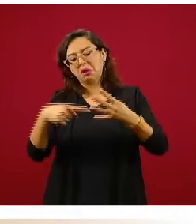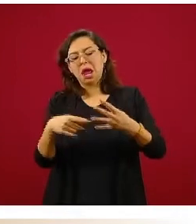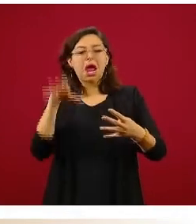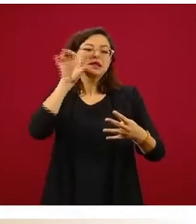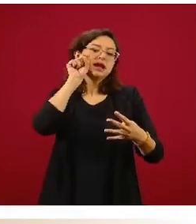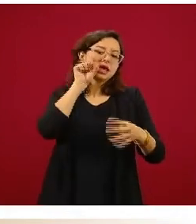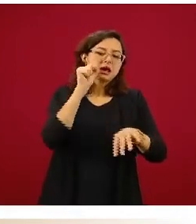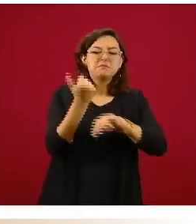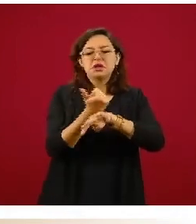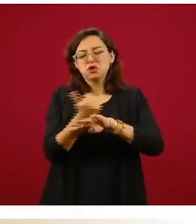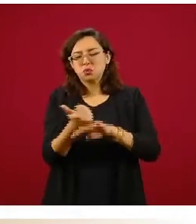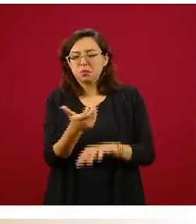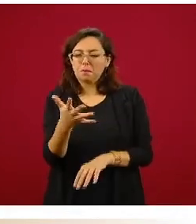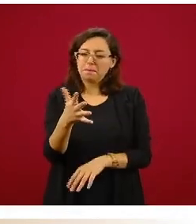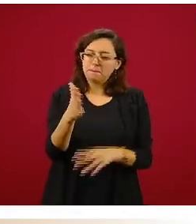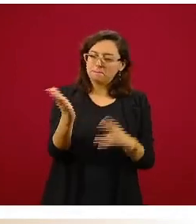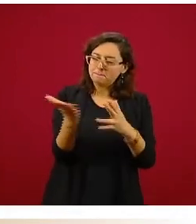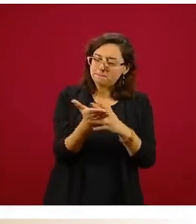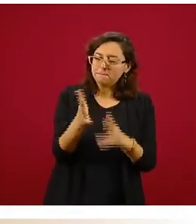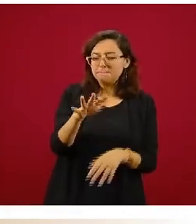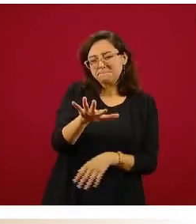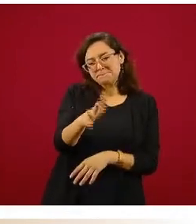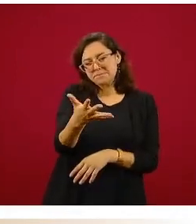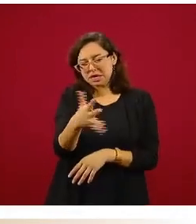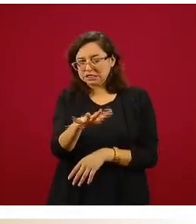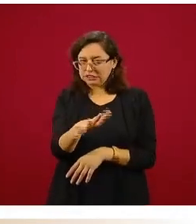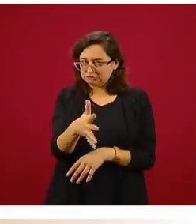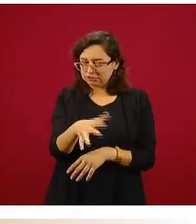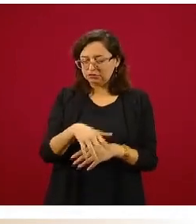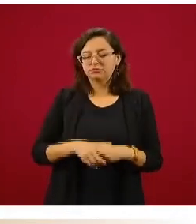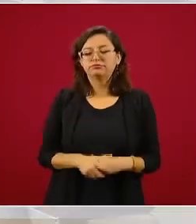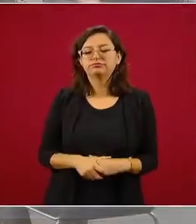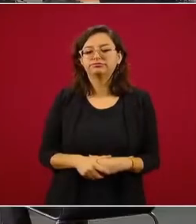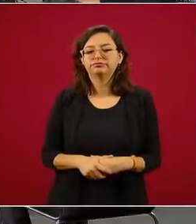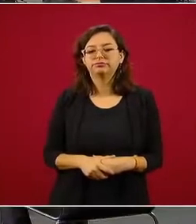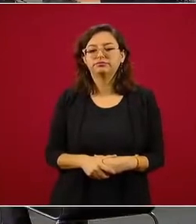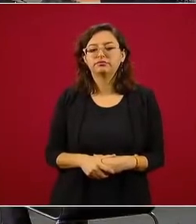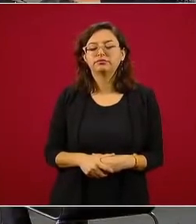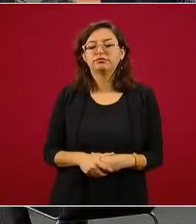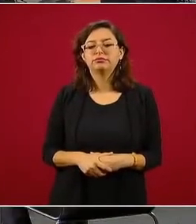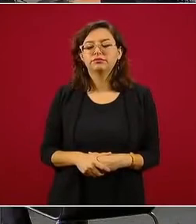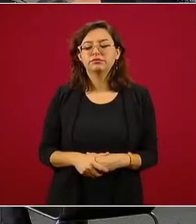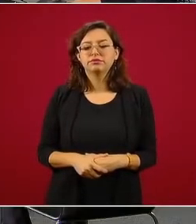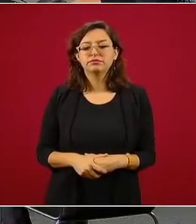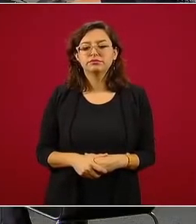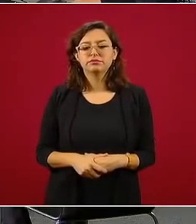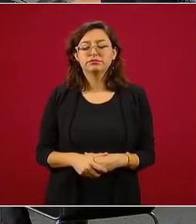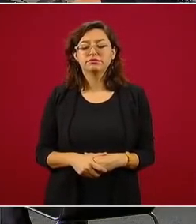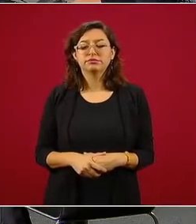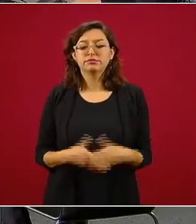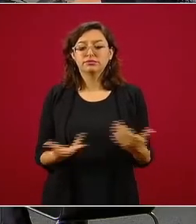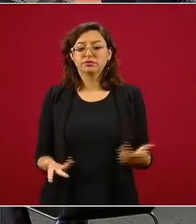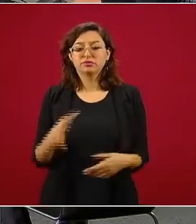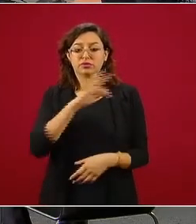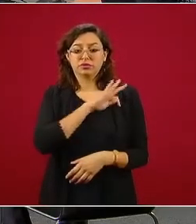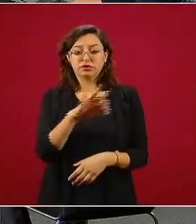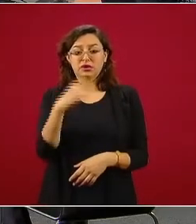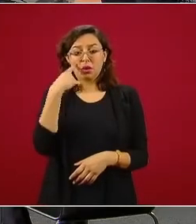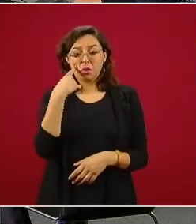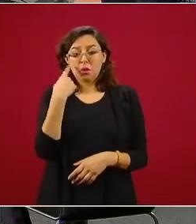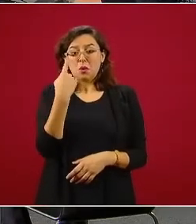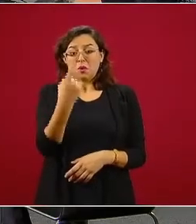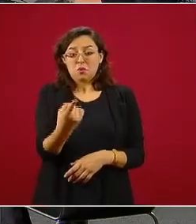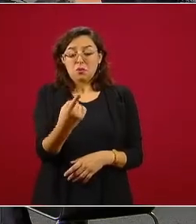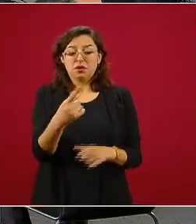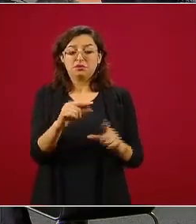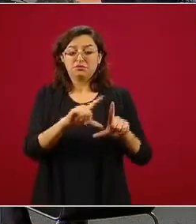riesgo. Riesgo medio, riesgo alto, riesgo extremo, hasta llegar al rojo. Lo que se ve en la diapositiva es